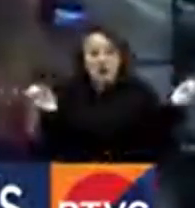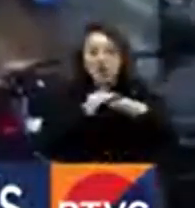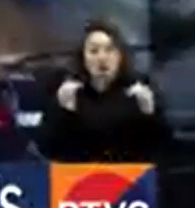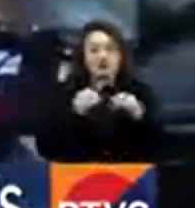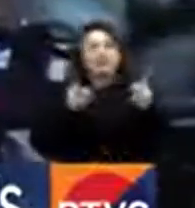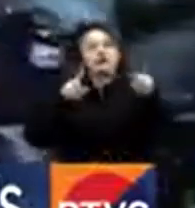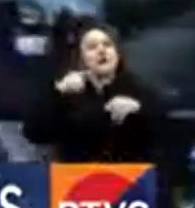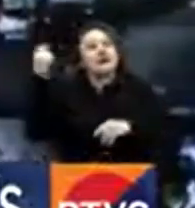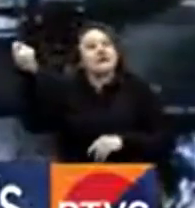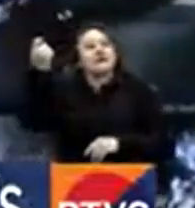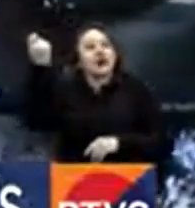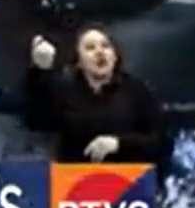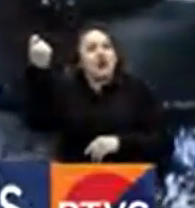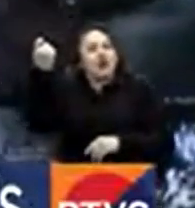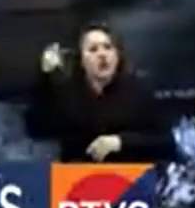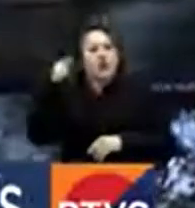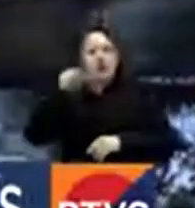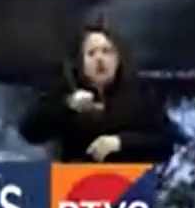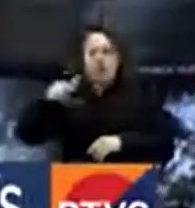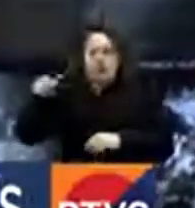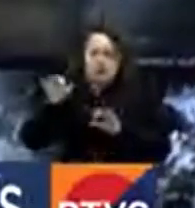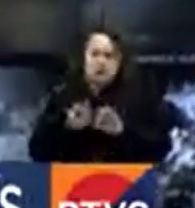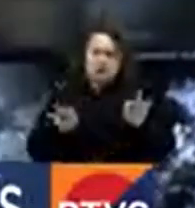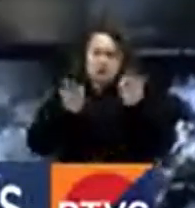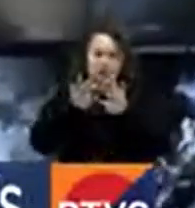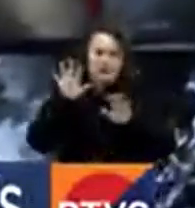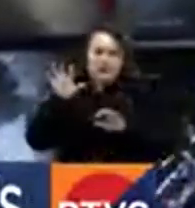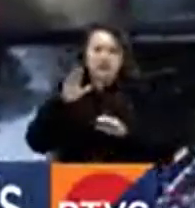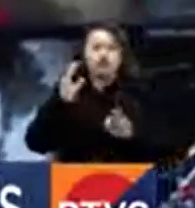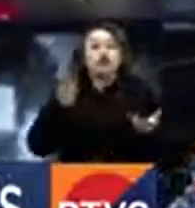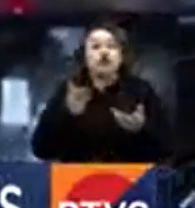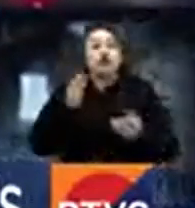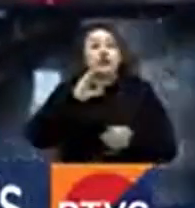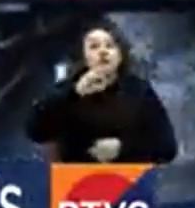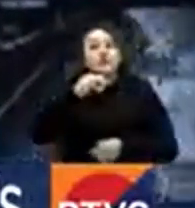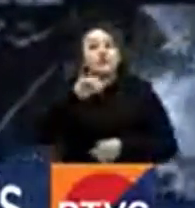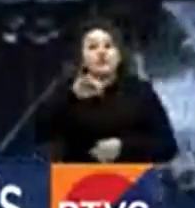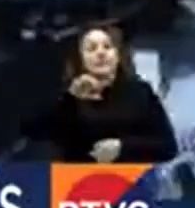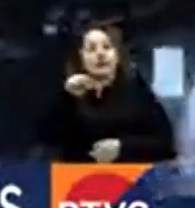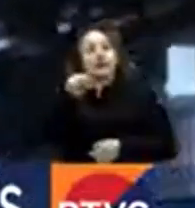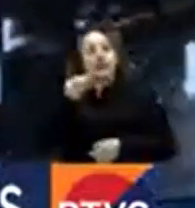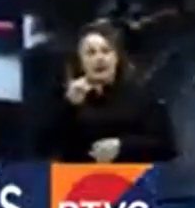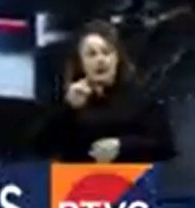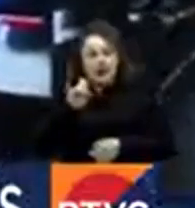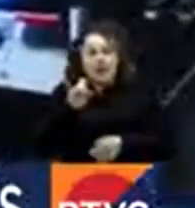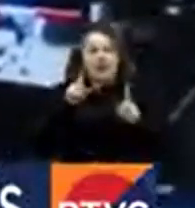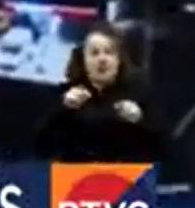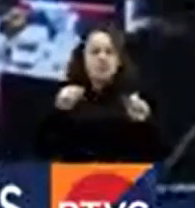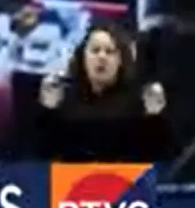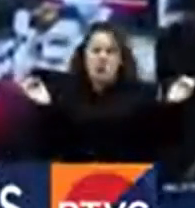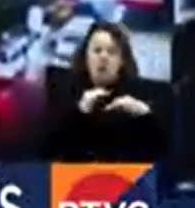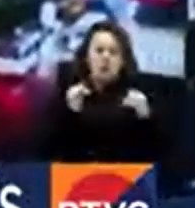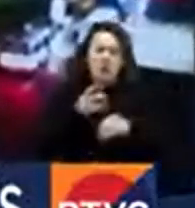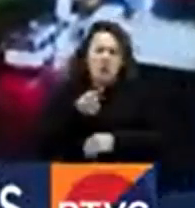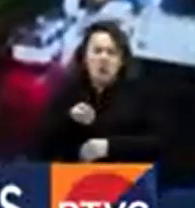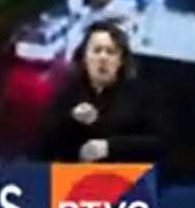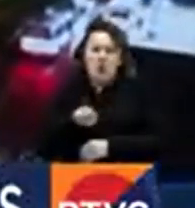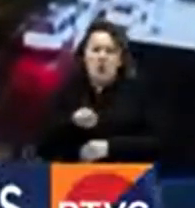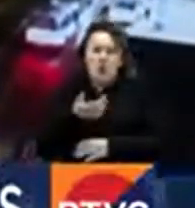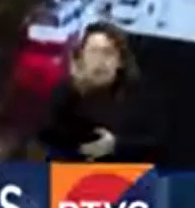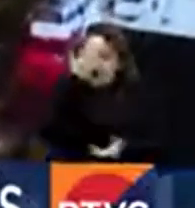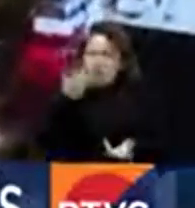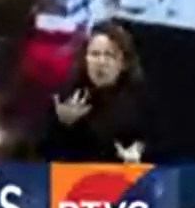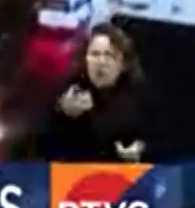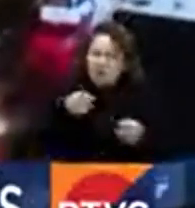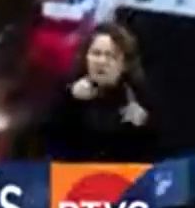Al Llano, otra vía muy importante en el país, en el sector de Chipaque, donde también vemos bajo aforo vehicular. ¿A qué se debe todo esto? Se